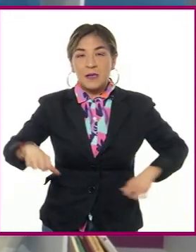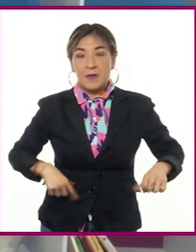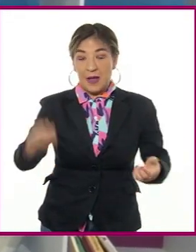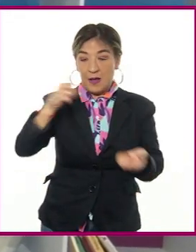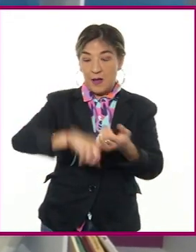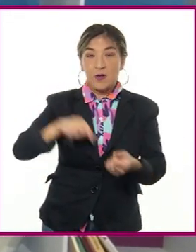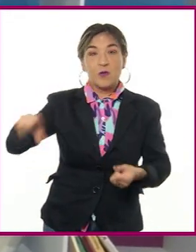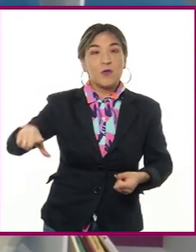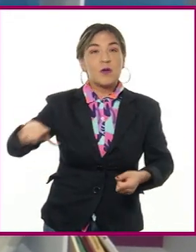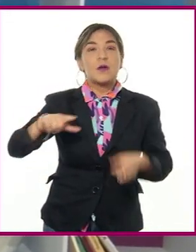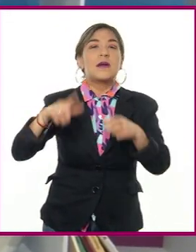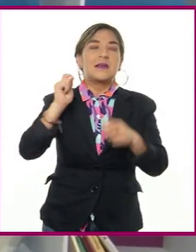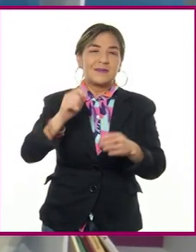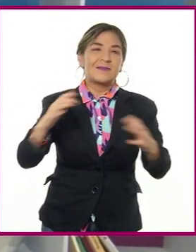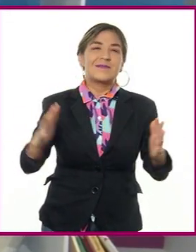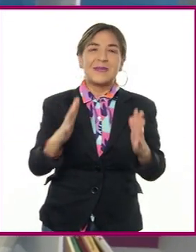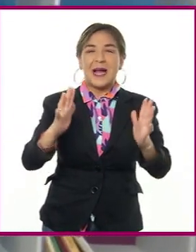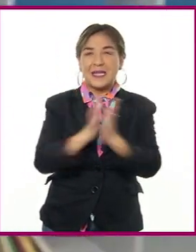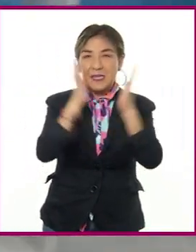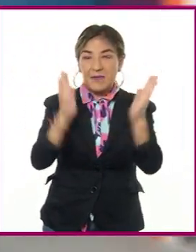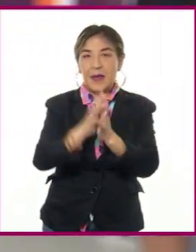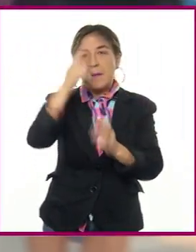públicas contribuyan al bien común.